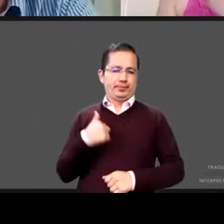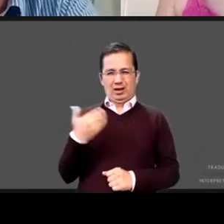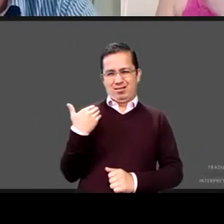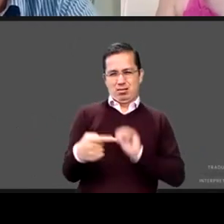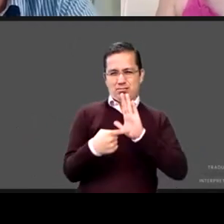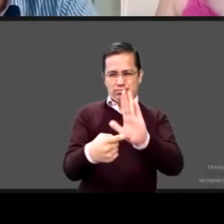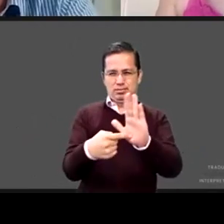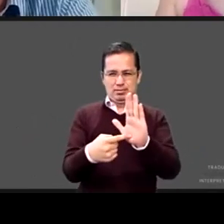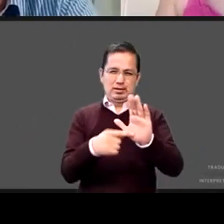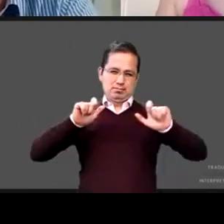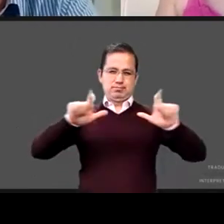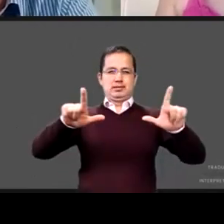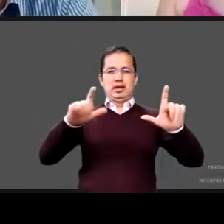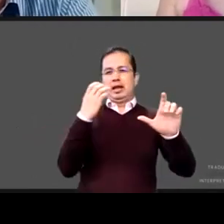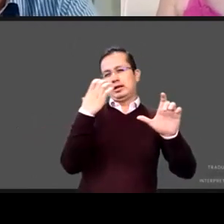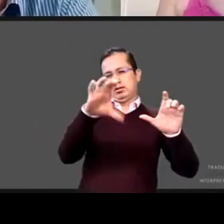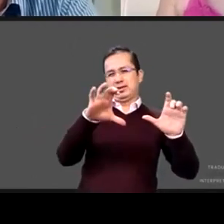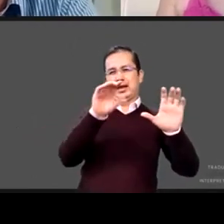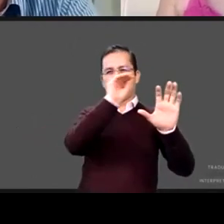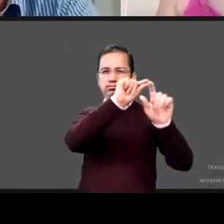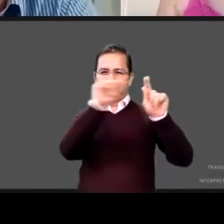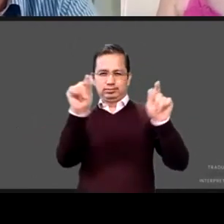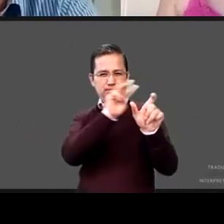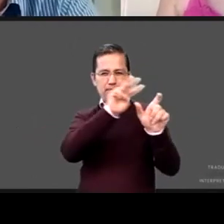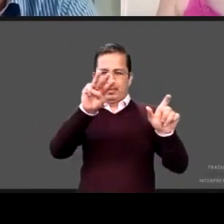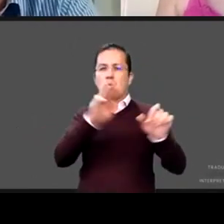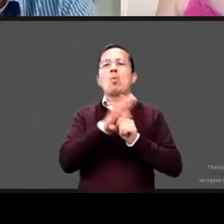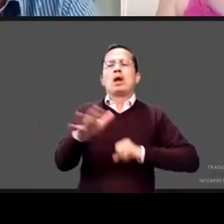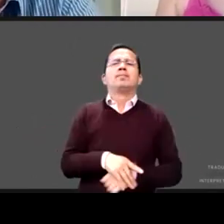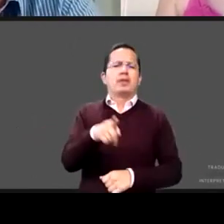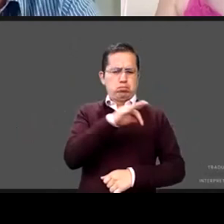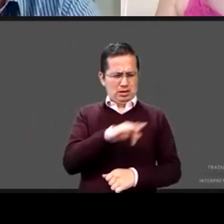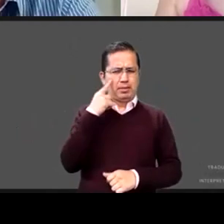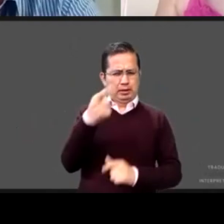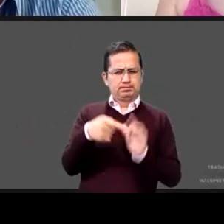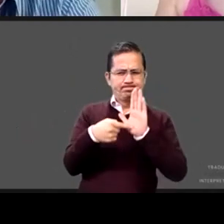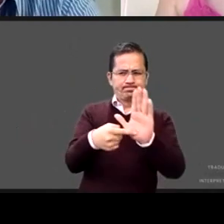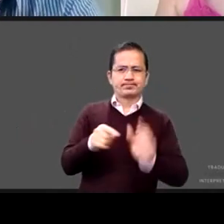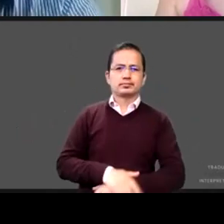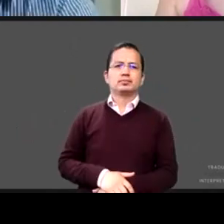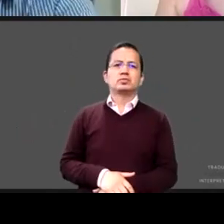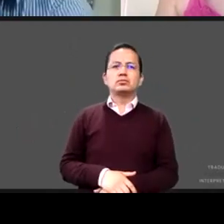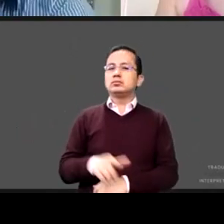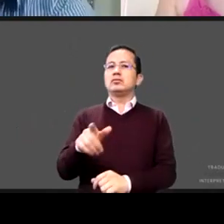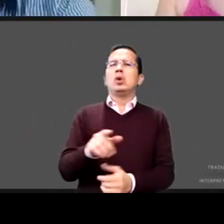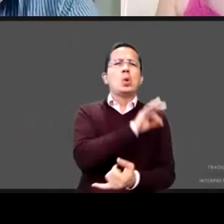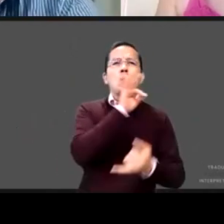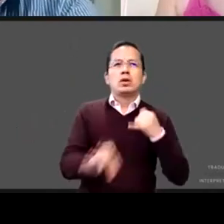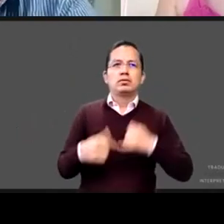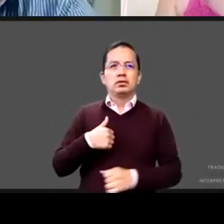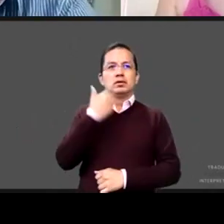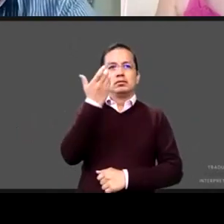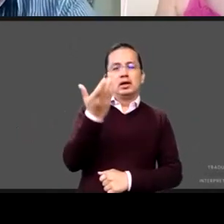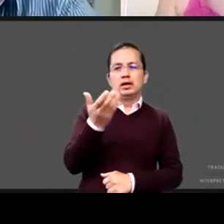compañeros lo pueden poner en Facebook, también les agradecería. Y solamente para terminar, algunos puntos de cierre. Una frase